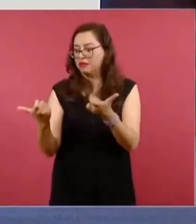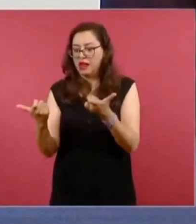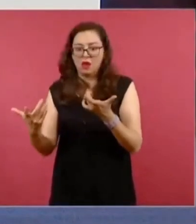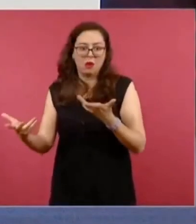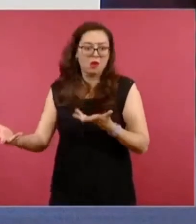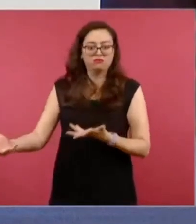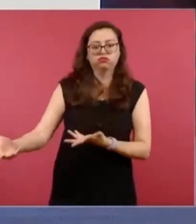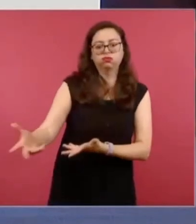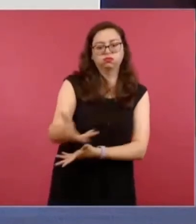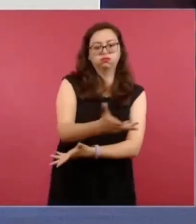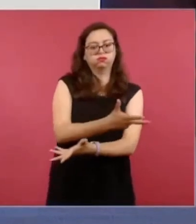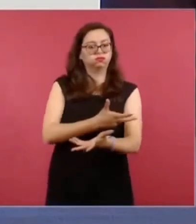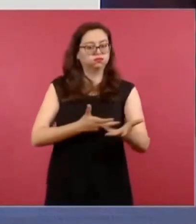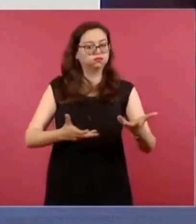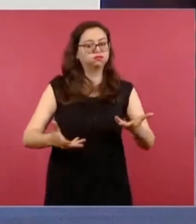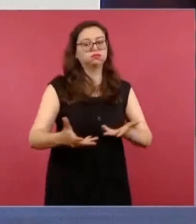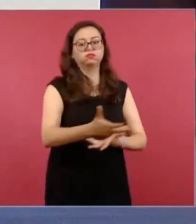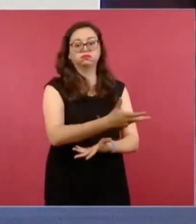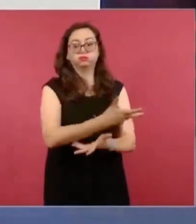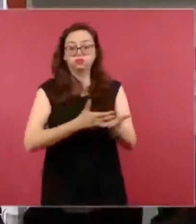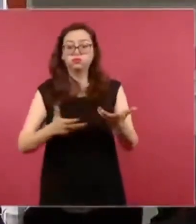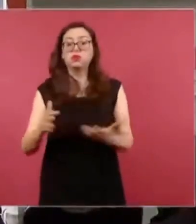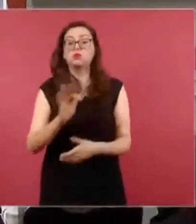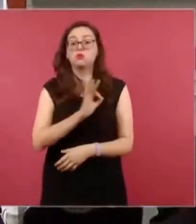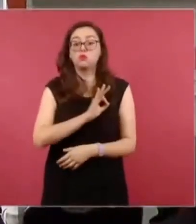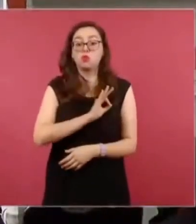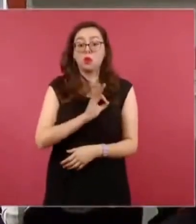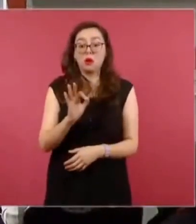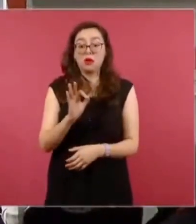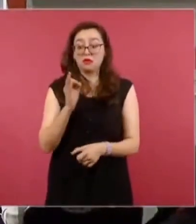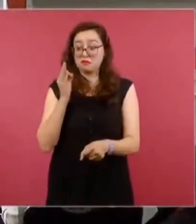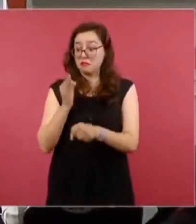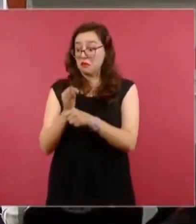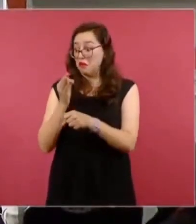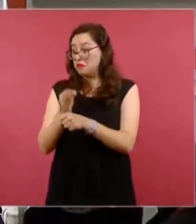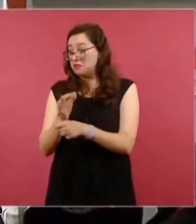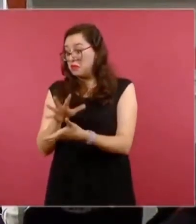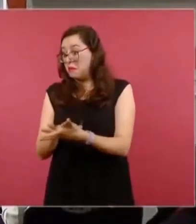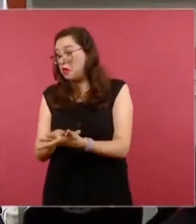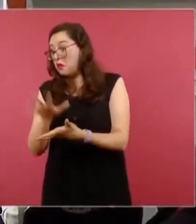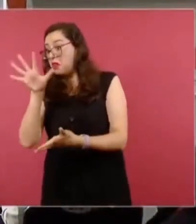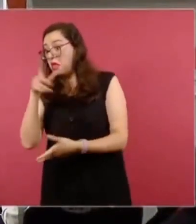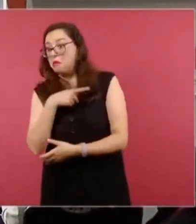pública, hoy estancadas por la miseria general.